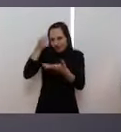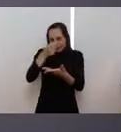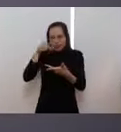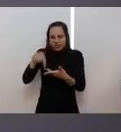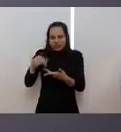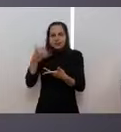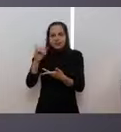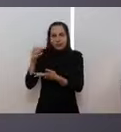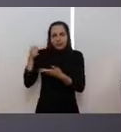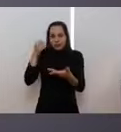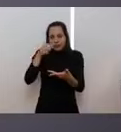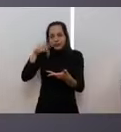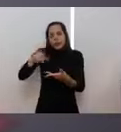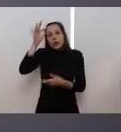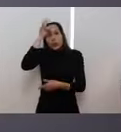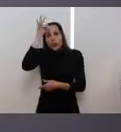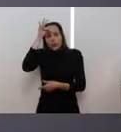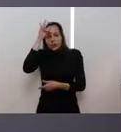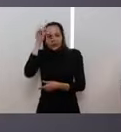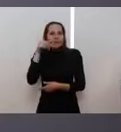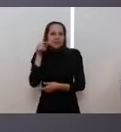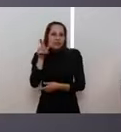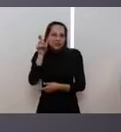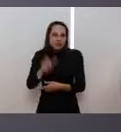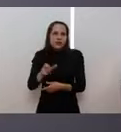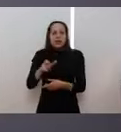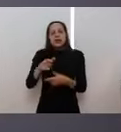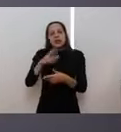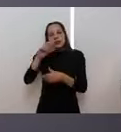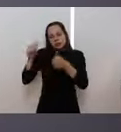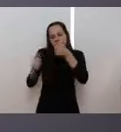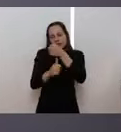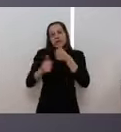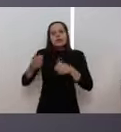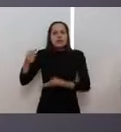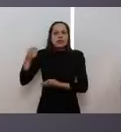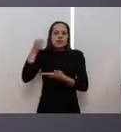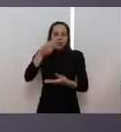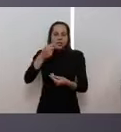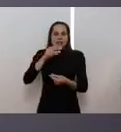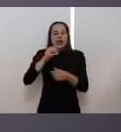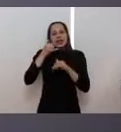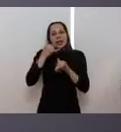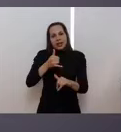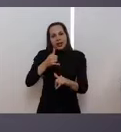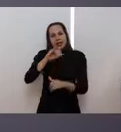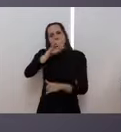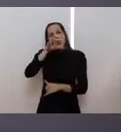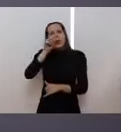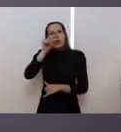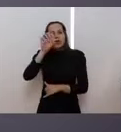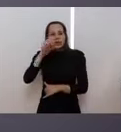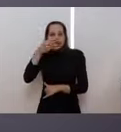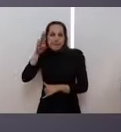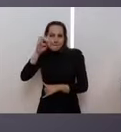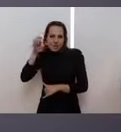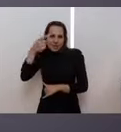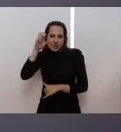el hospital de eso precisamente se encarga la subdirección de finanzas es el ingeniero josé miguel cortez ingeniero civil